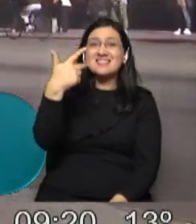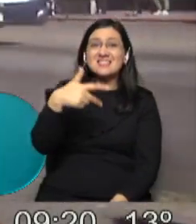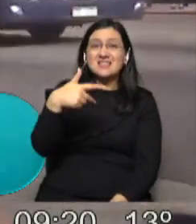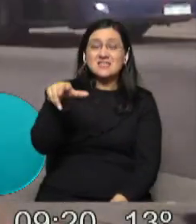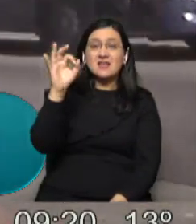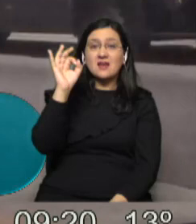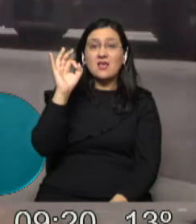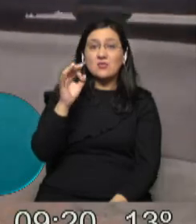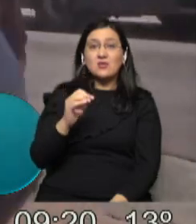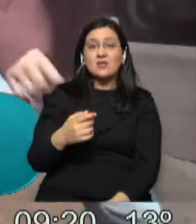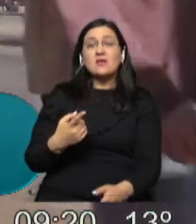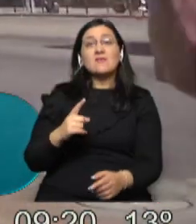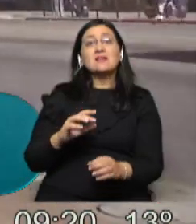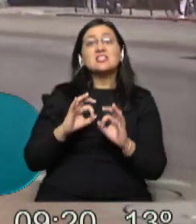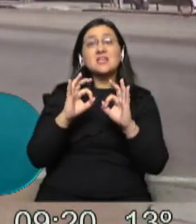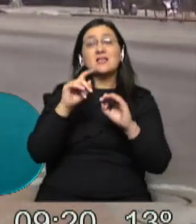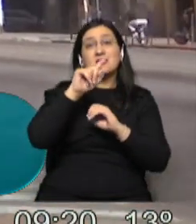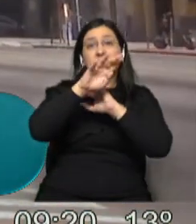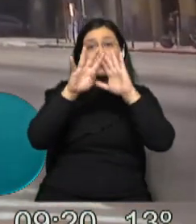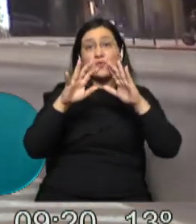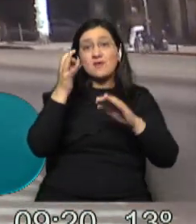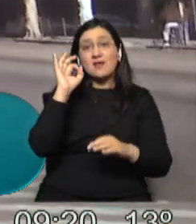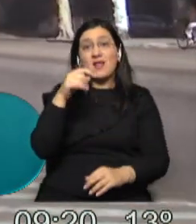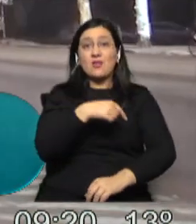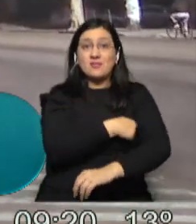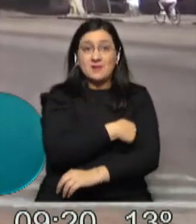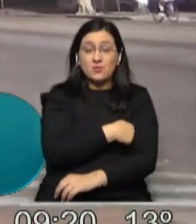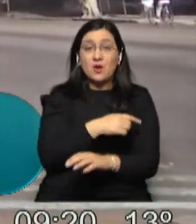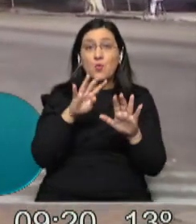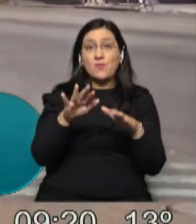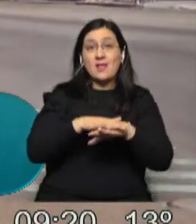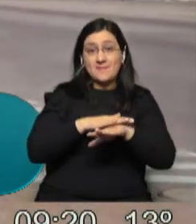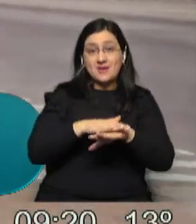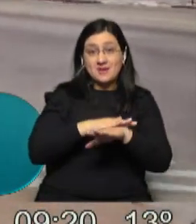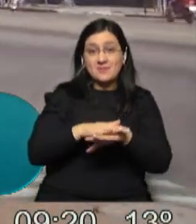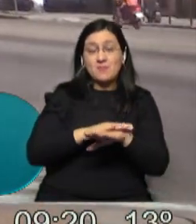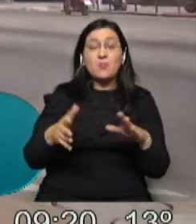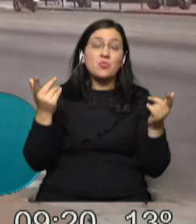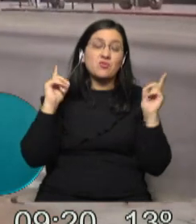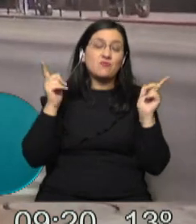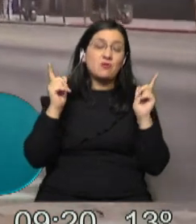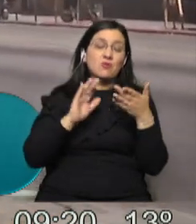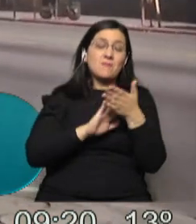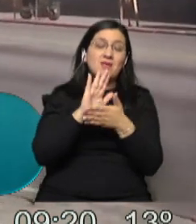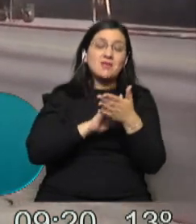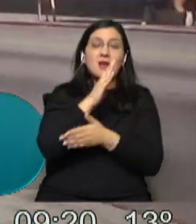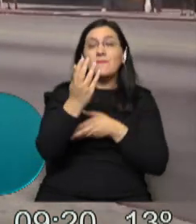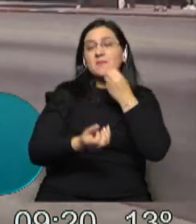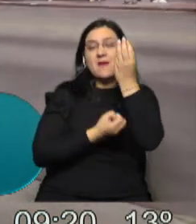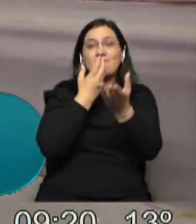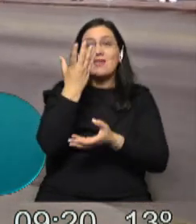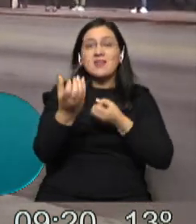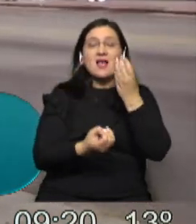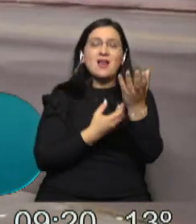temperatura, que llegará a los 19 en la jornada de hoy, 9 la mínima, así que vamos a poder disfrutar de una mañana primaveral